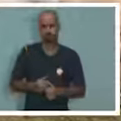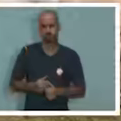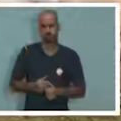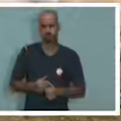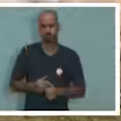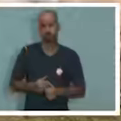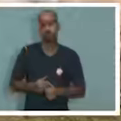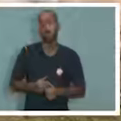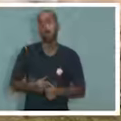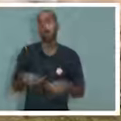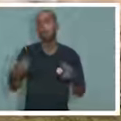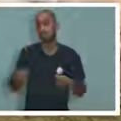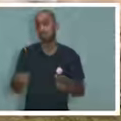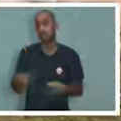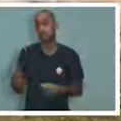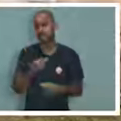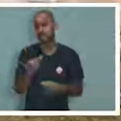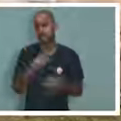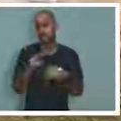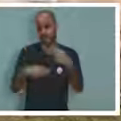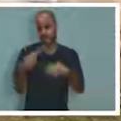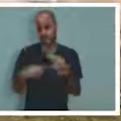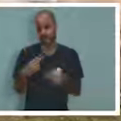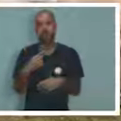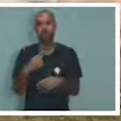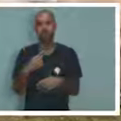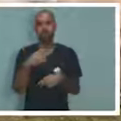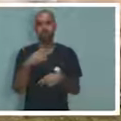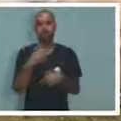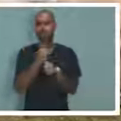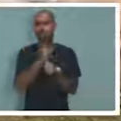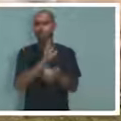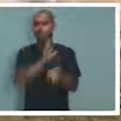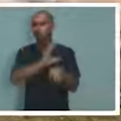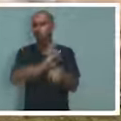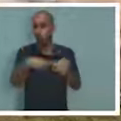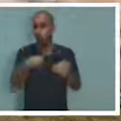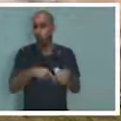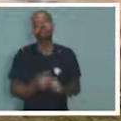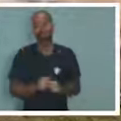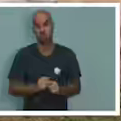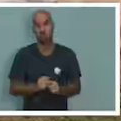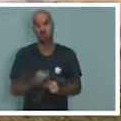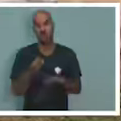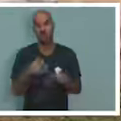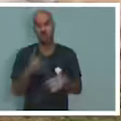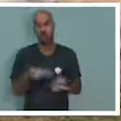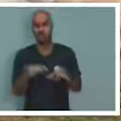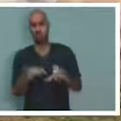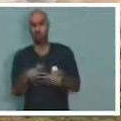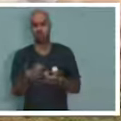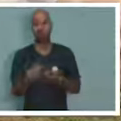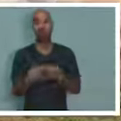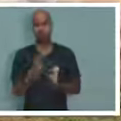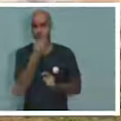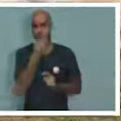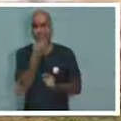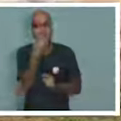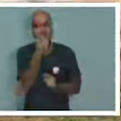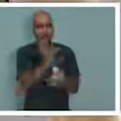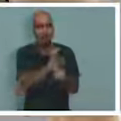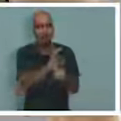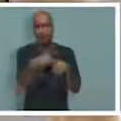todo es también, hay que hacer parte en computación, nosotros a veces le hacemos rechazo, y sin embargo